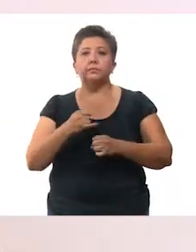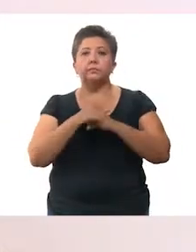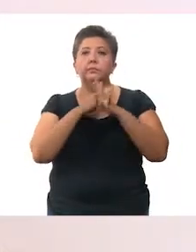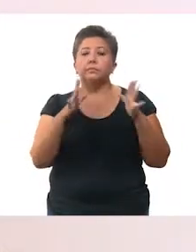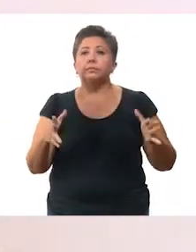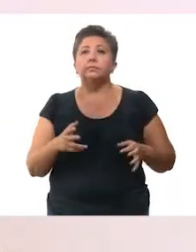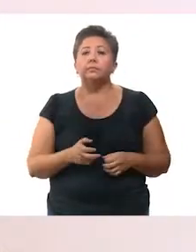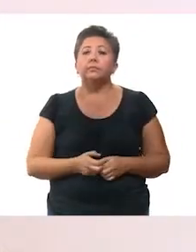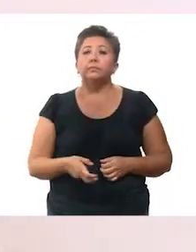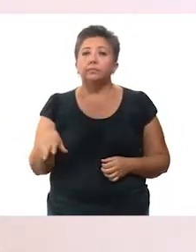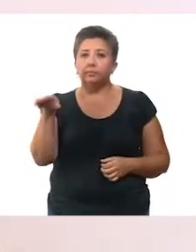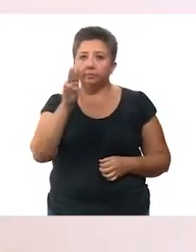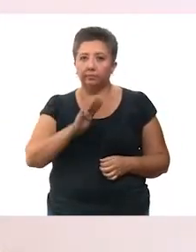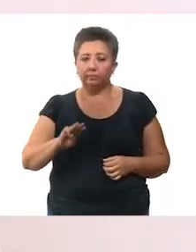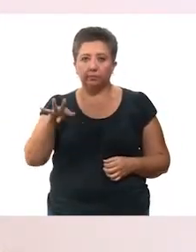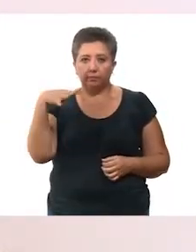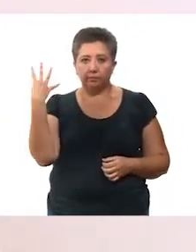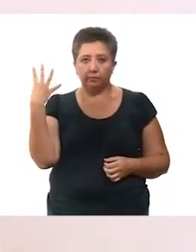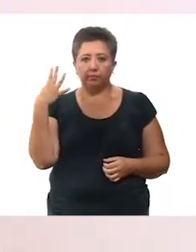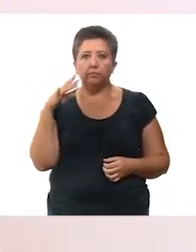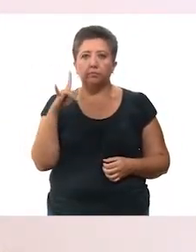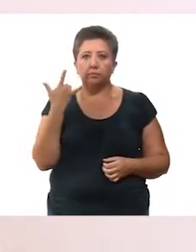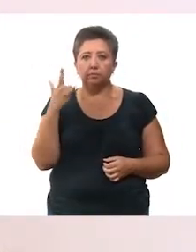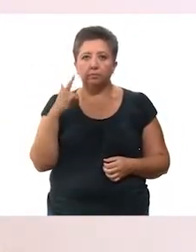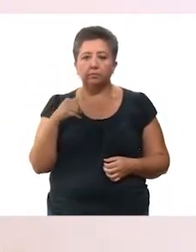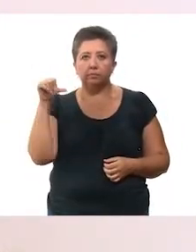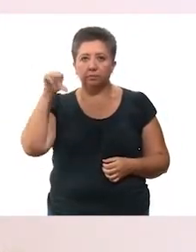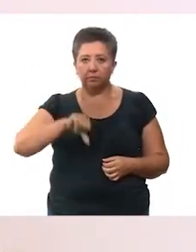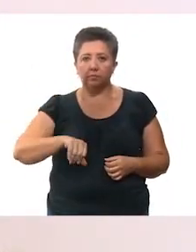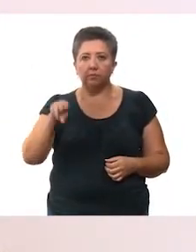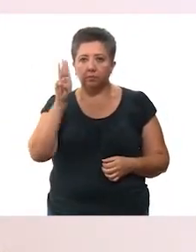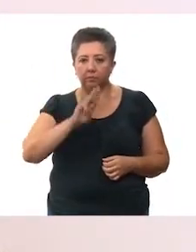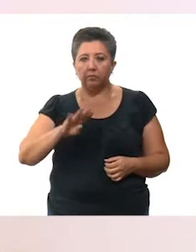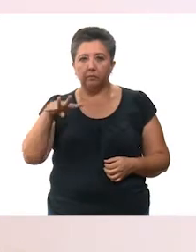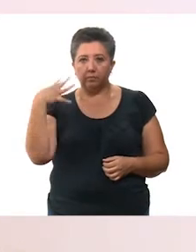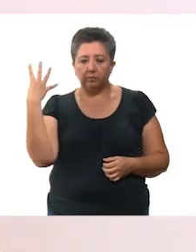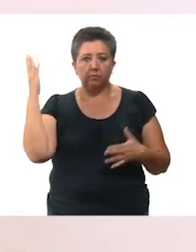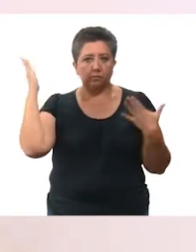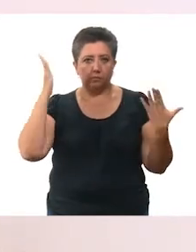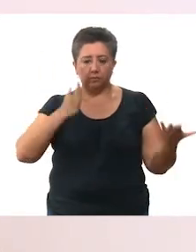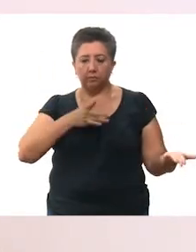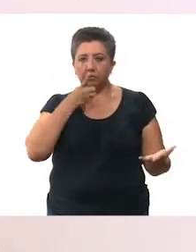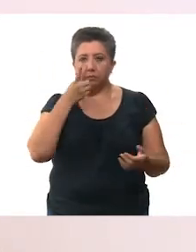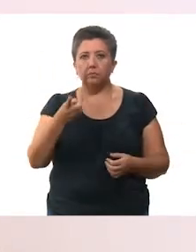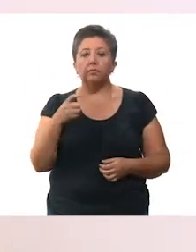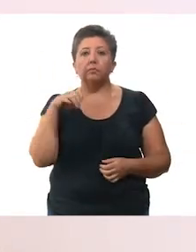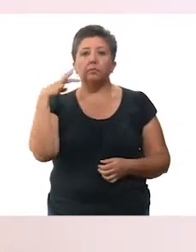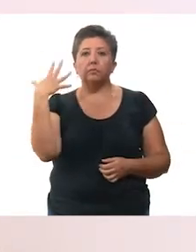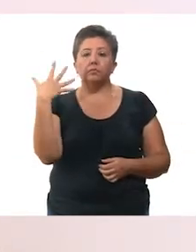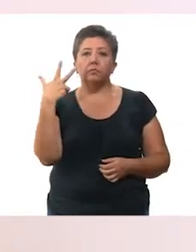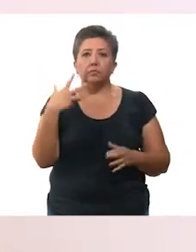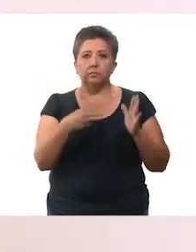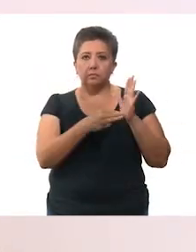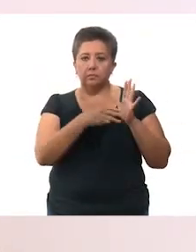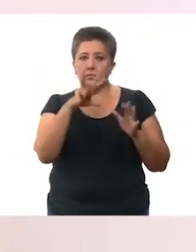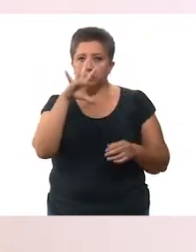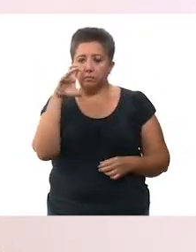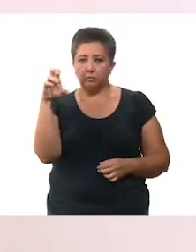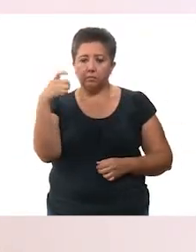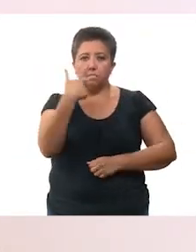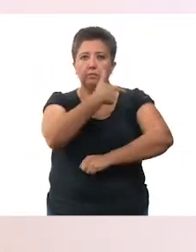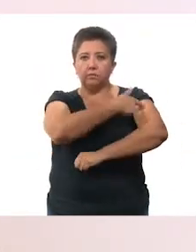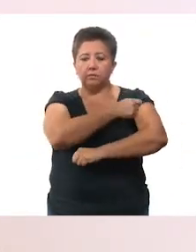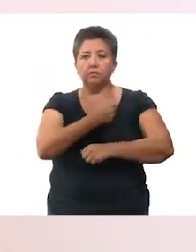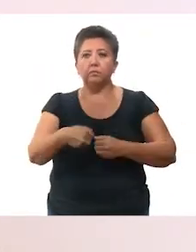es el parte médico de este miércoles 14 de julio. Hoy, miércoles 14, llegó un nuevo lote de 58.500 dosis